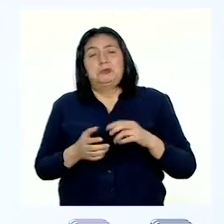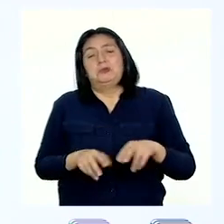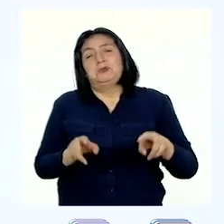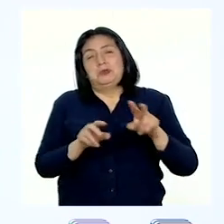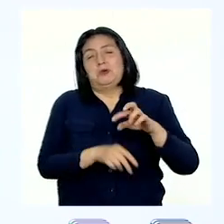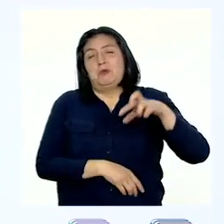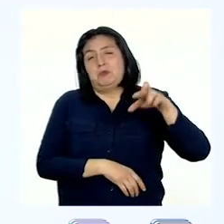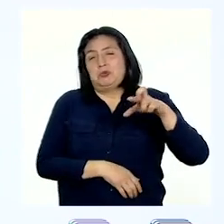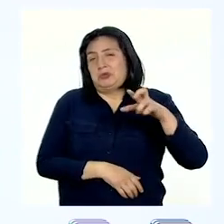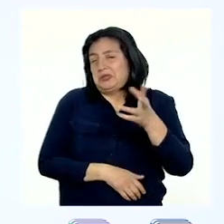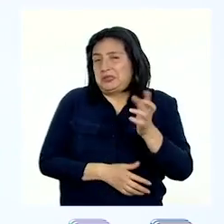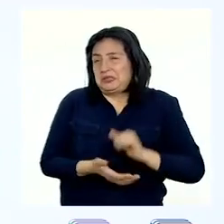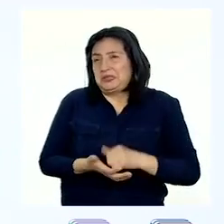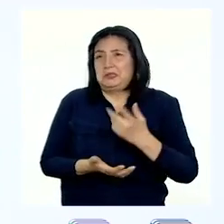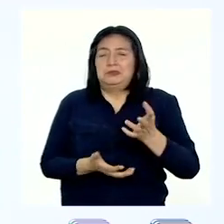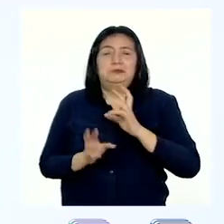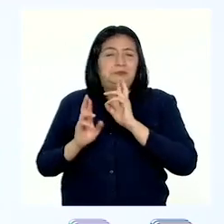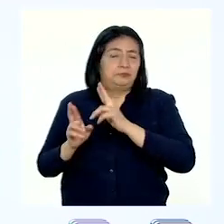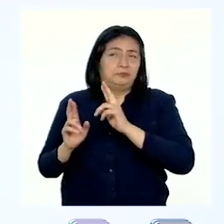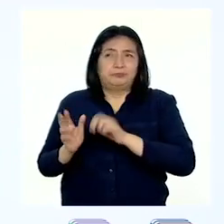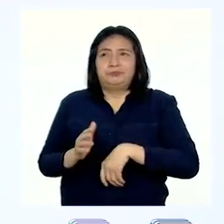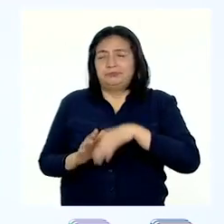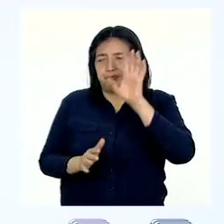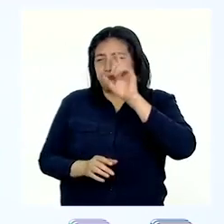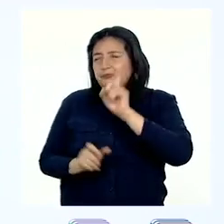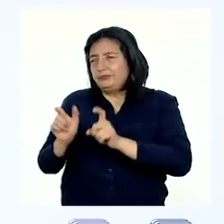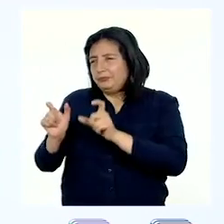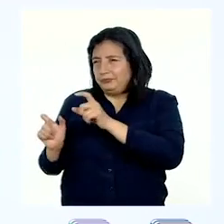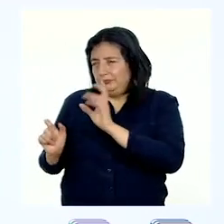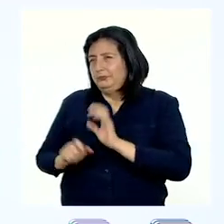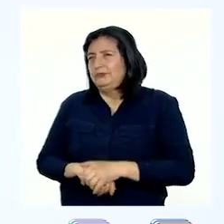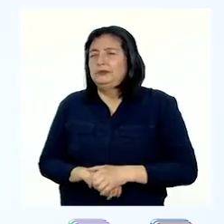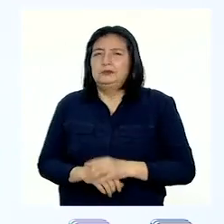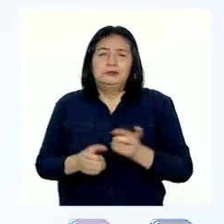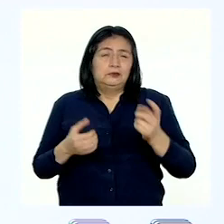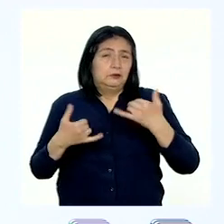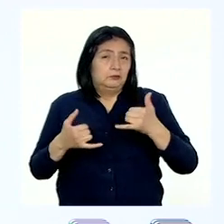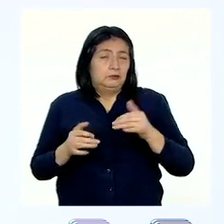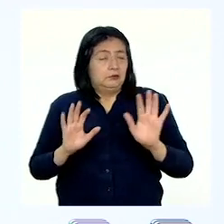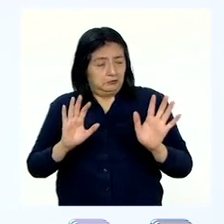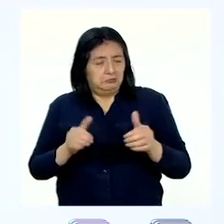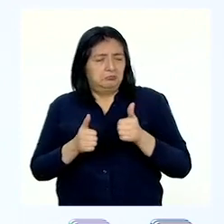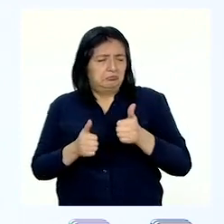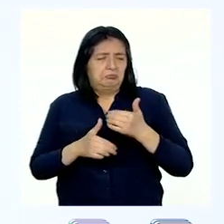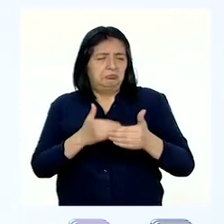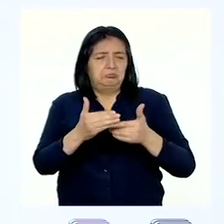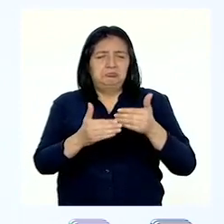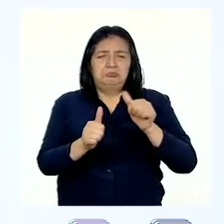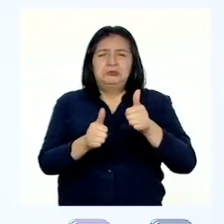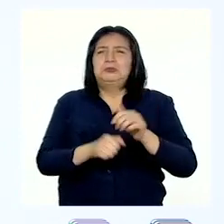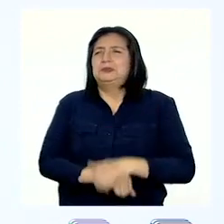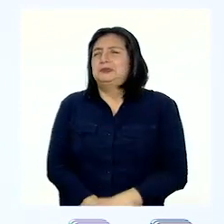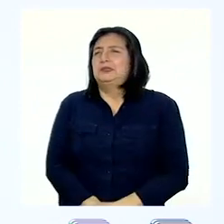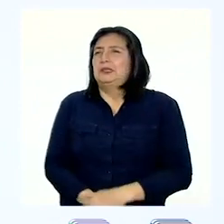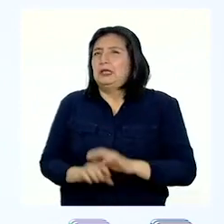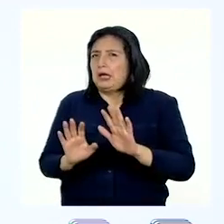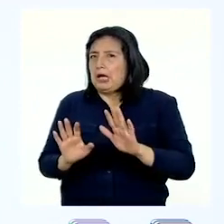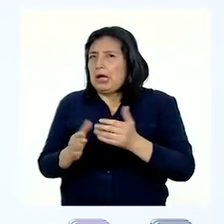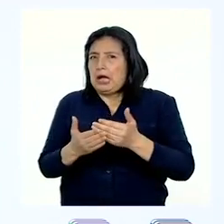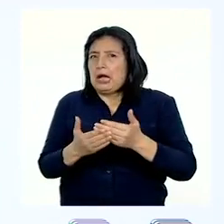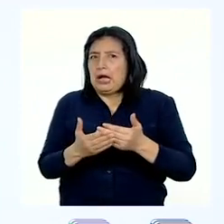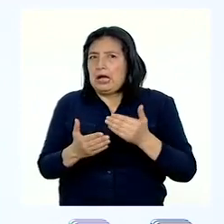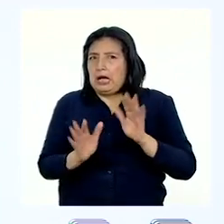valor o puntaje especial y ser respondida por más de un participante. Vamos por muy buen camino. Antes de